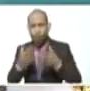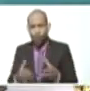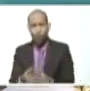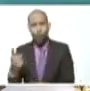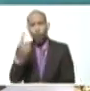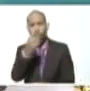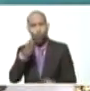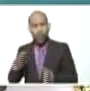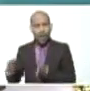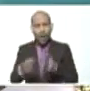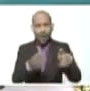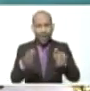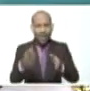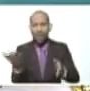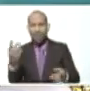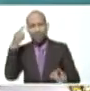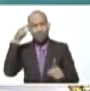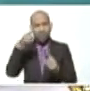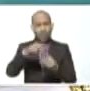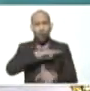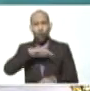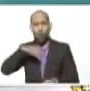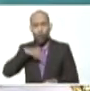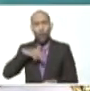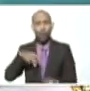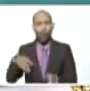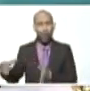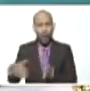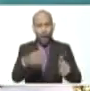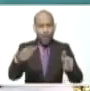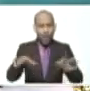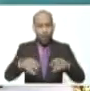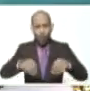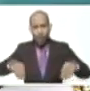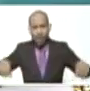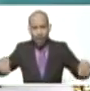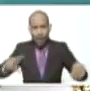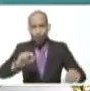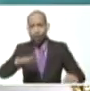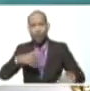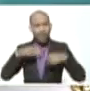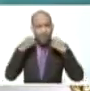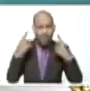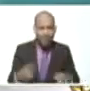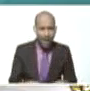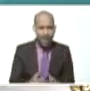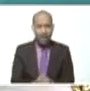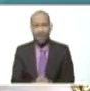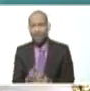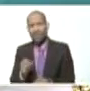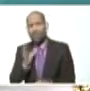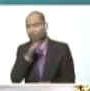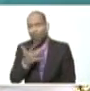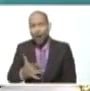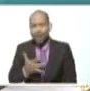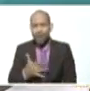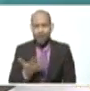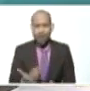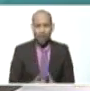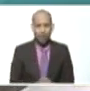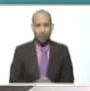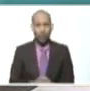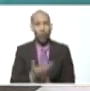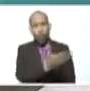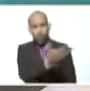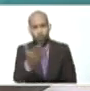vía para que nuestro camino terrenal no sea en vano, sin sentido.